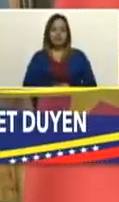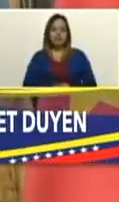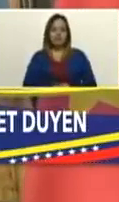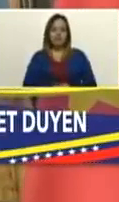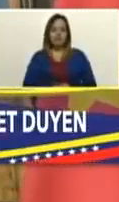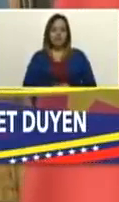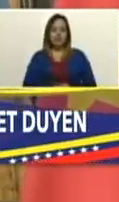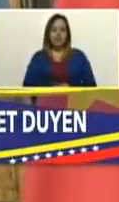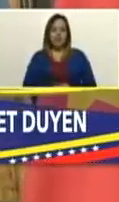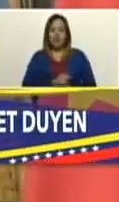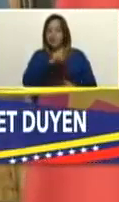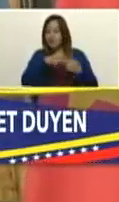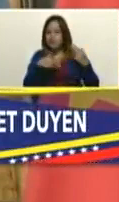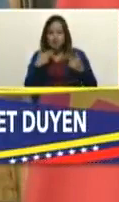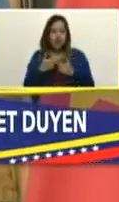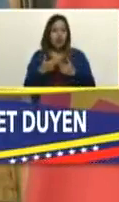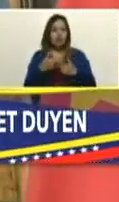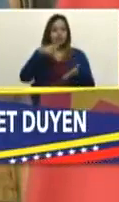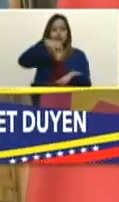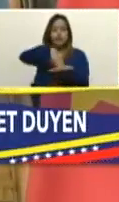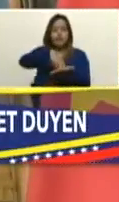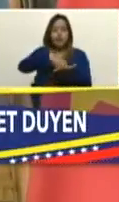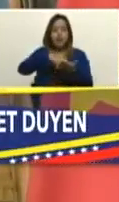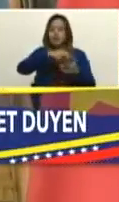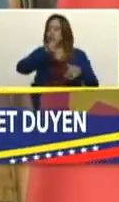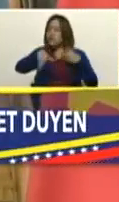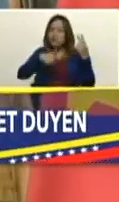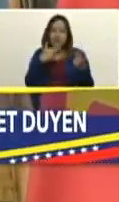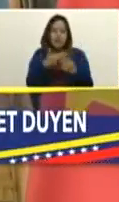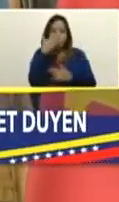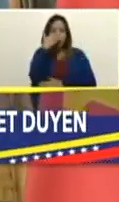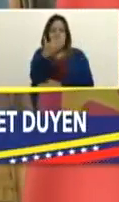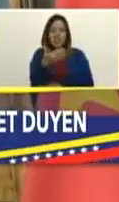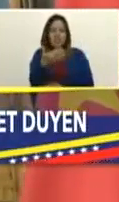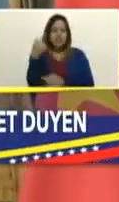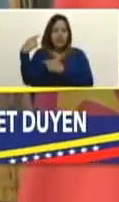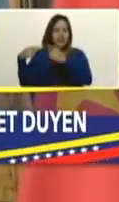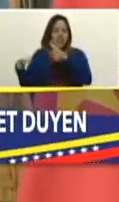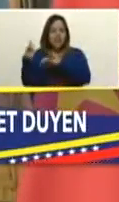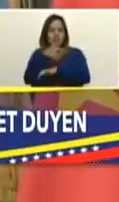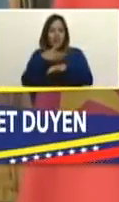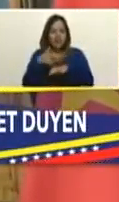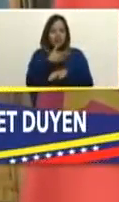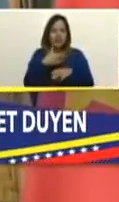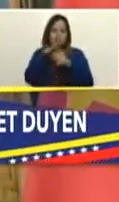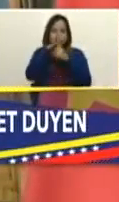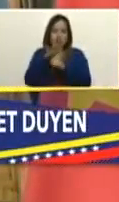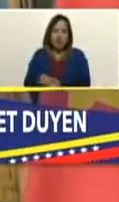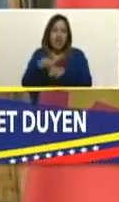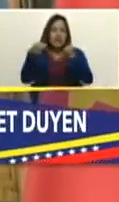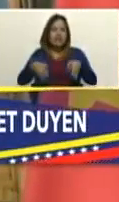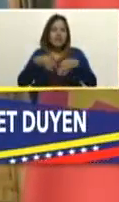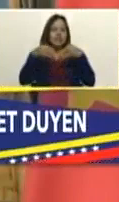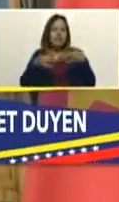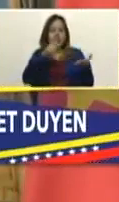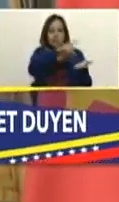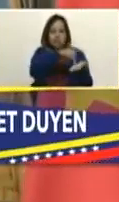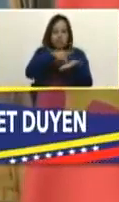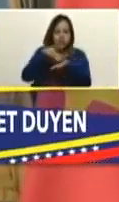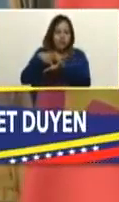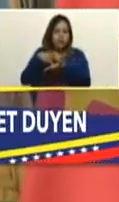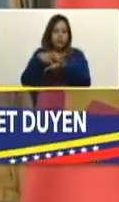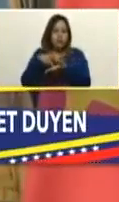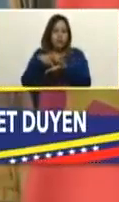jamás se doblegó, jamás se arrodilló frente a los imperios, siempre perseveró y